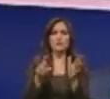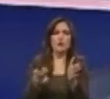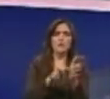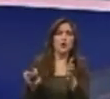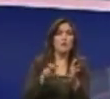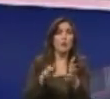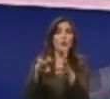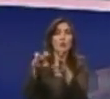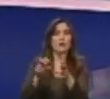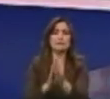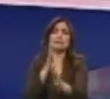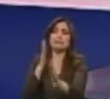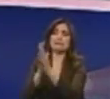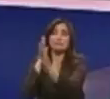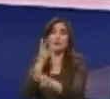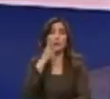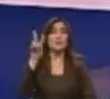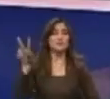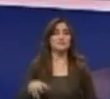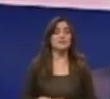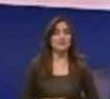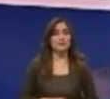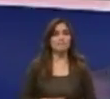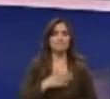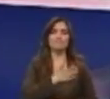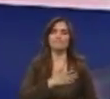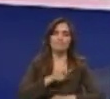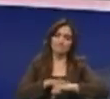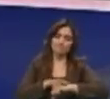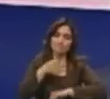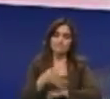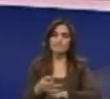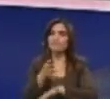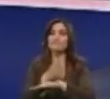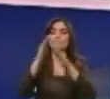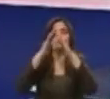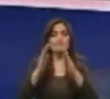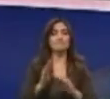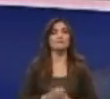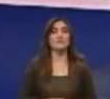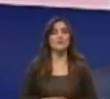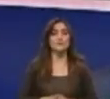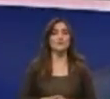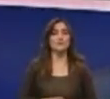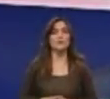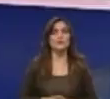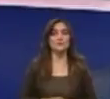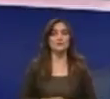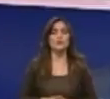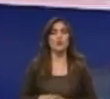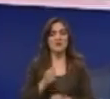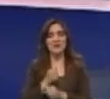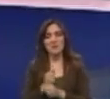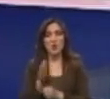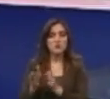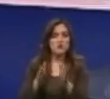a los usuarios, pero las filas son enormes, como están viendo, así que pedimos que salga con tiempo de casa para llegar a tiempo a su destino, a su